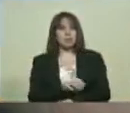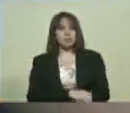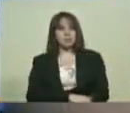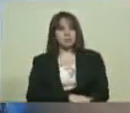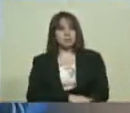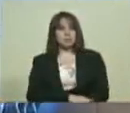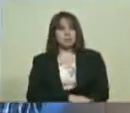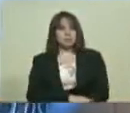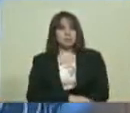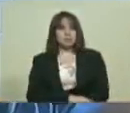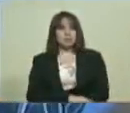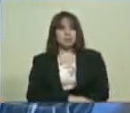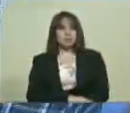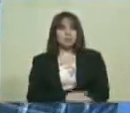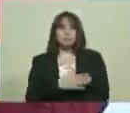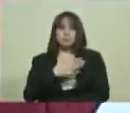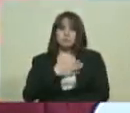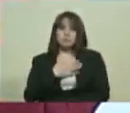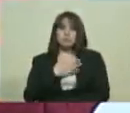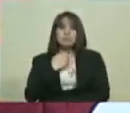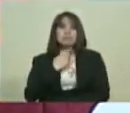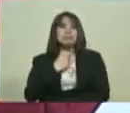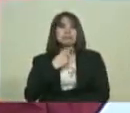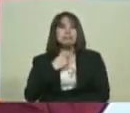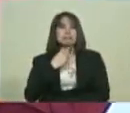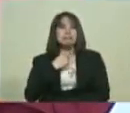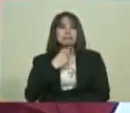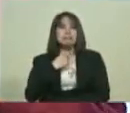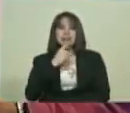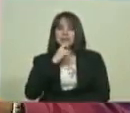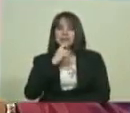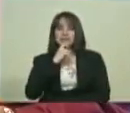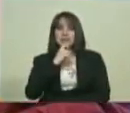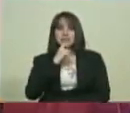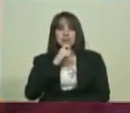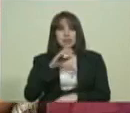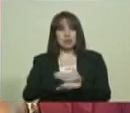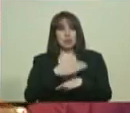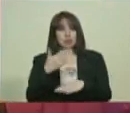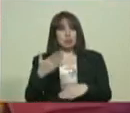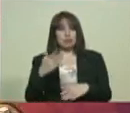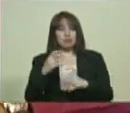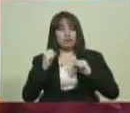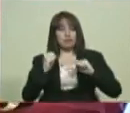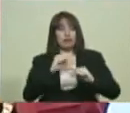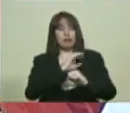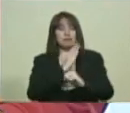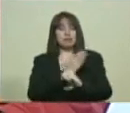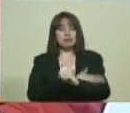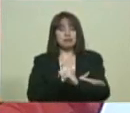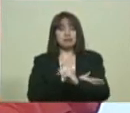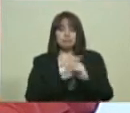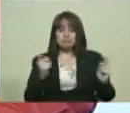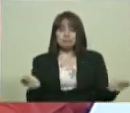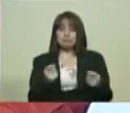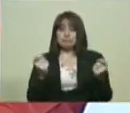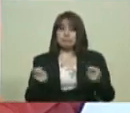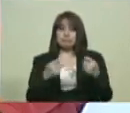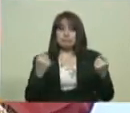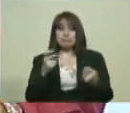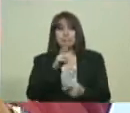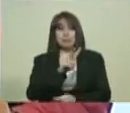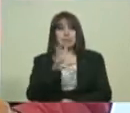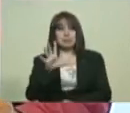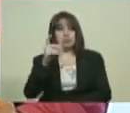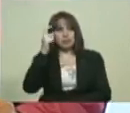He quedado un poco ronco, bueno, porque ha sido intensa. En 25